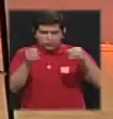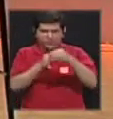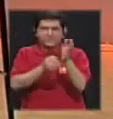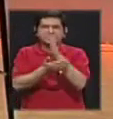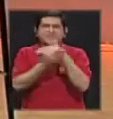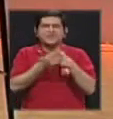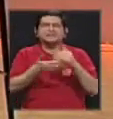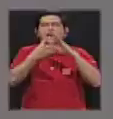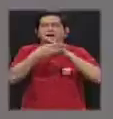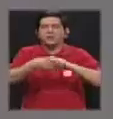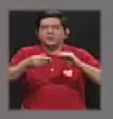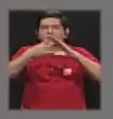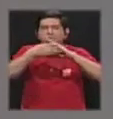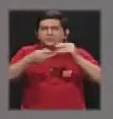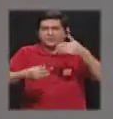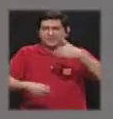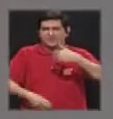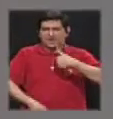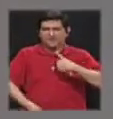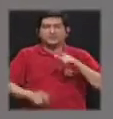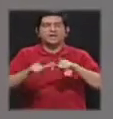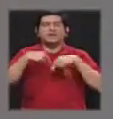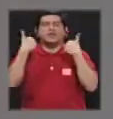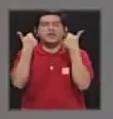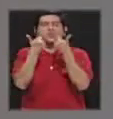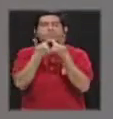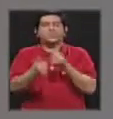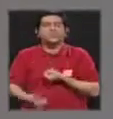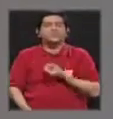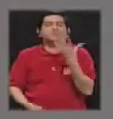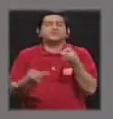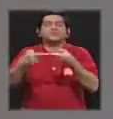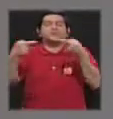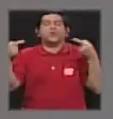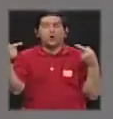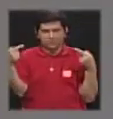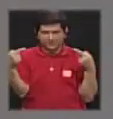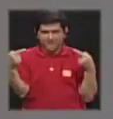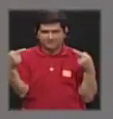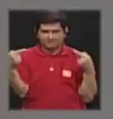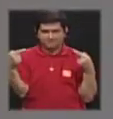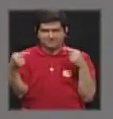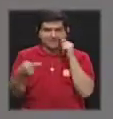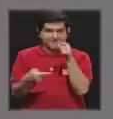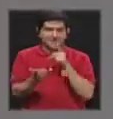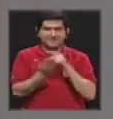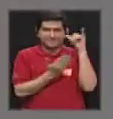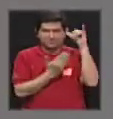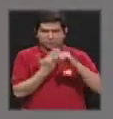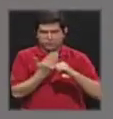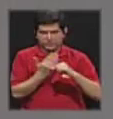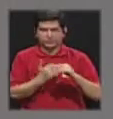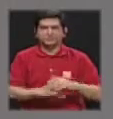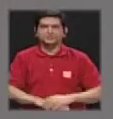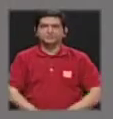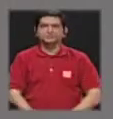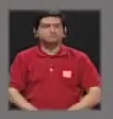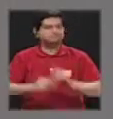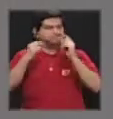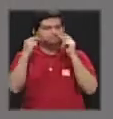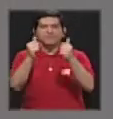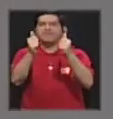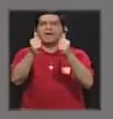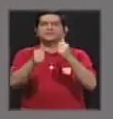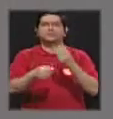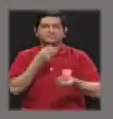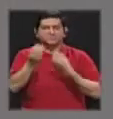algunas observaciones de un grupo que se manifestó en contra de este proyecto. Entonces, inmediatamente